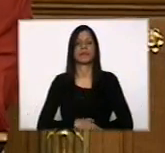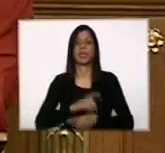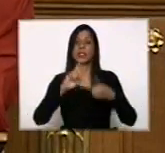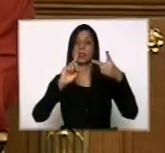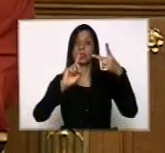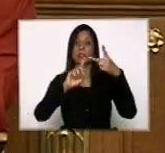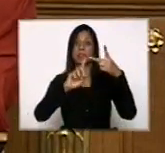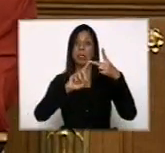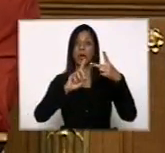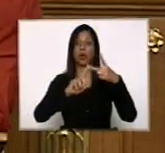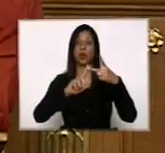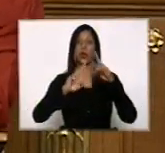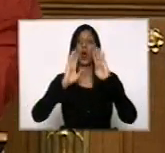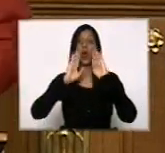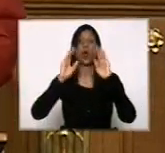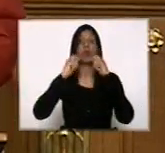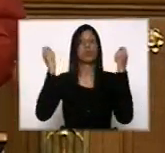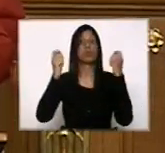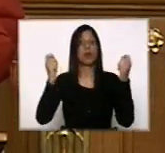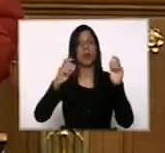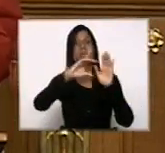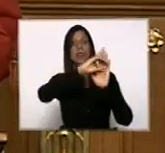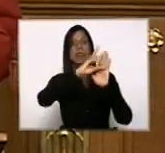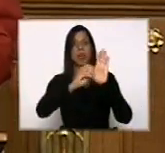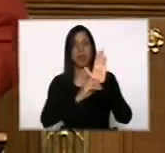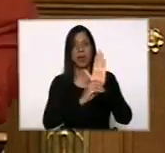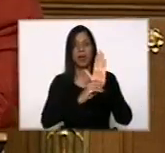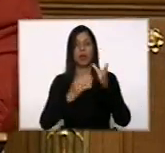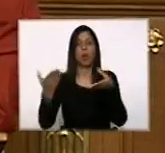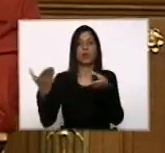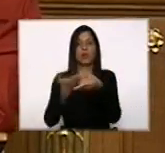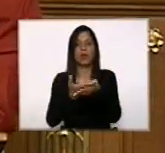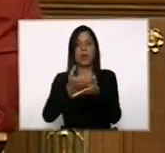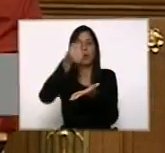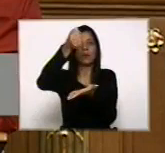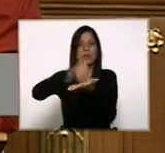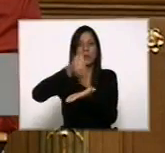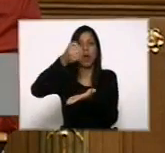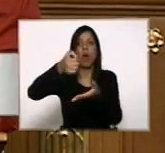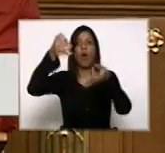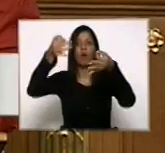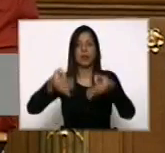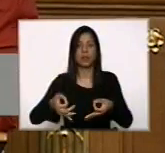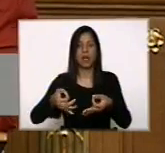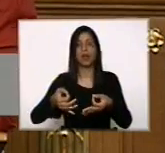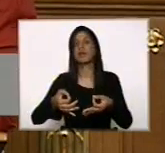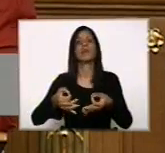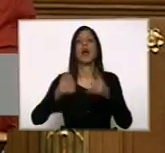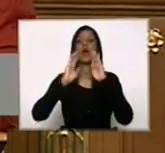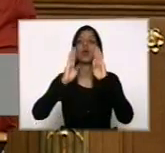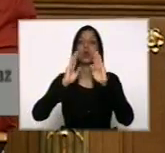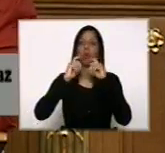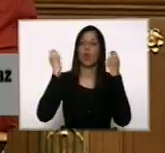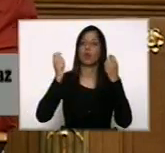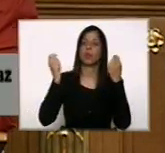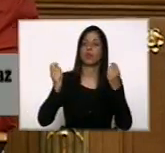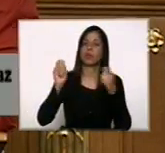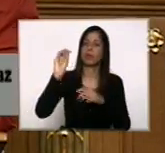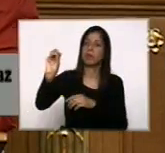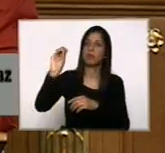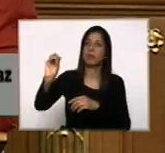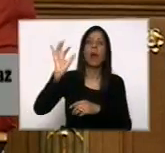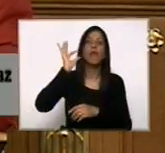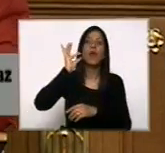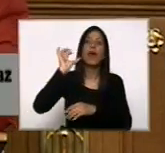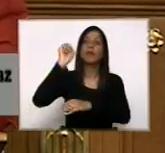Segundo, publíquese el presente decreto constituyente en la Gaceta Oficial de la República Bolivariana de Venezuela y comuníquese a la ciudadana Tibisay